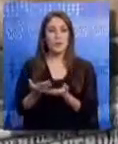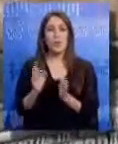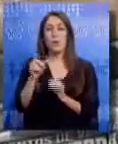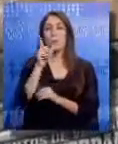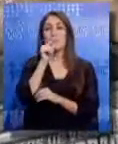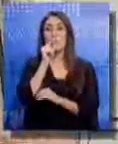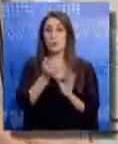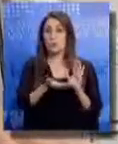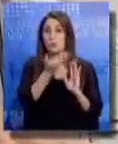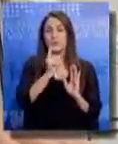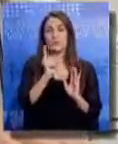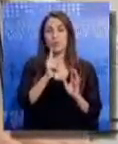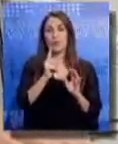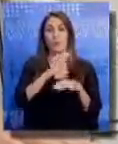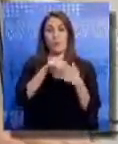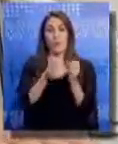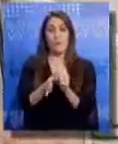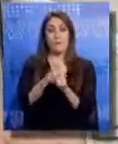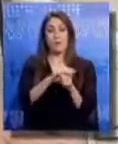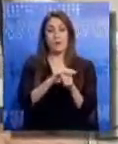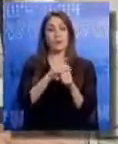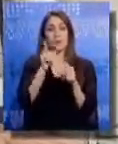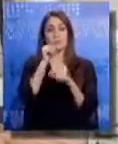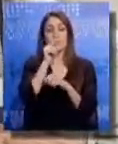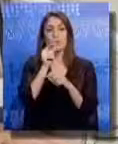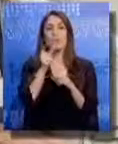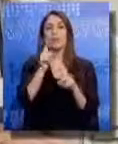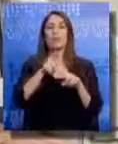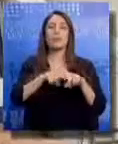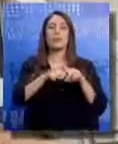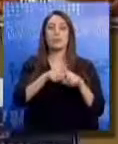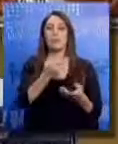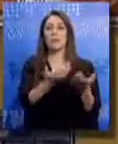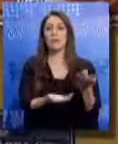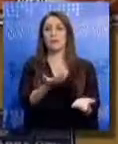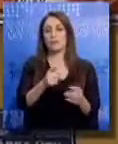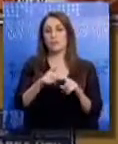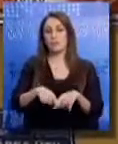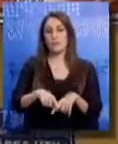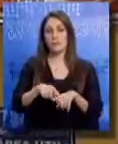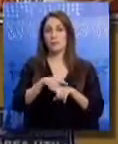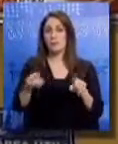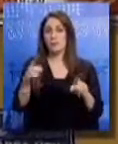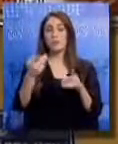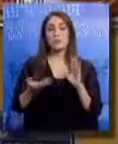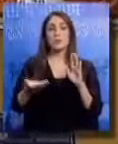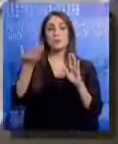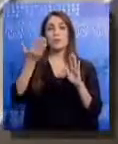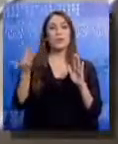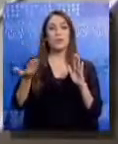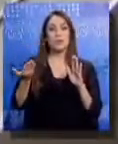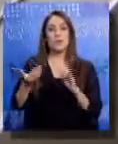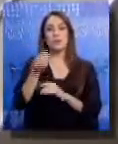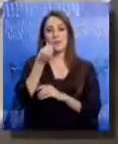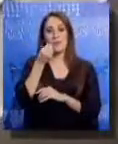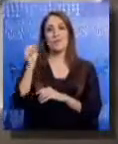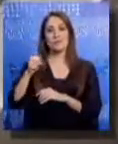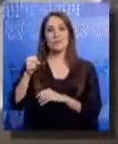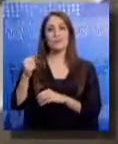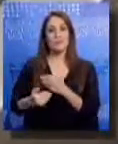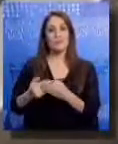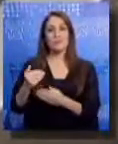pollos. Entero hay de 5 dólares, 6 dólares, según el porte de pollo que hice. Sin embargo, el incremento se evidenciará en los alimentos